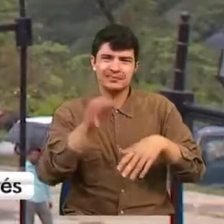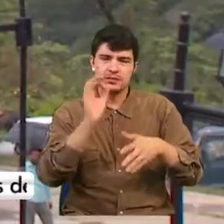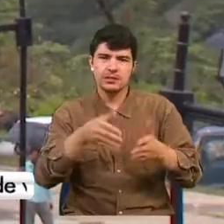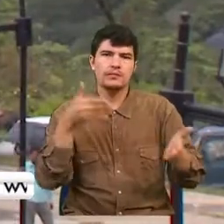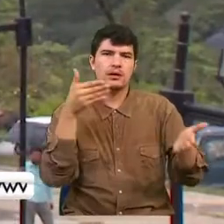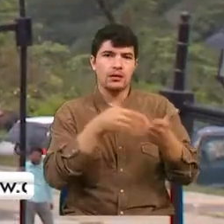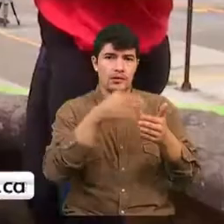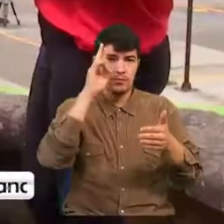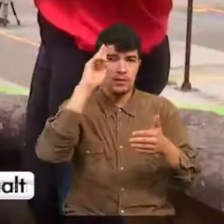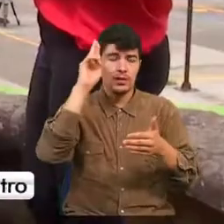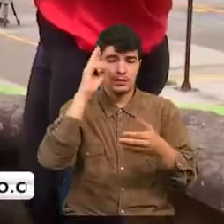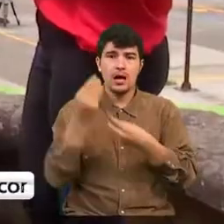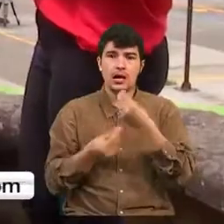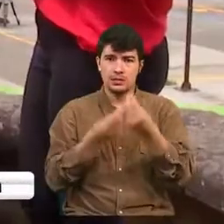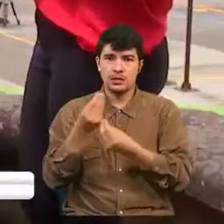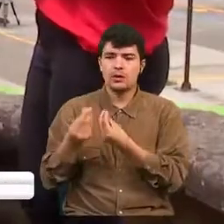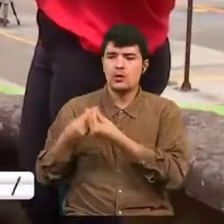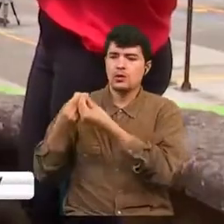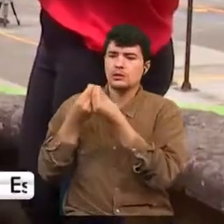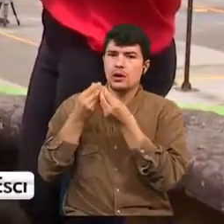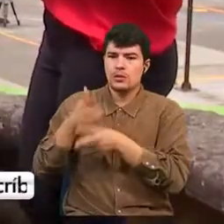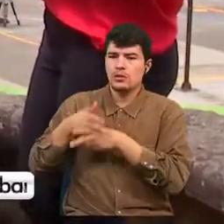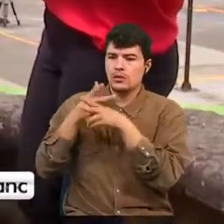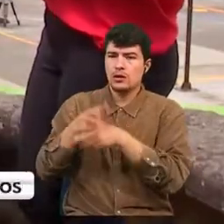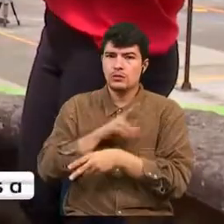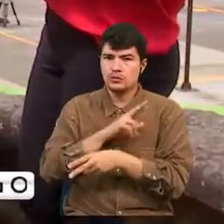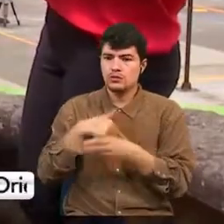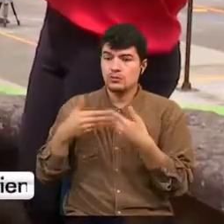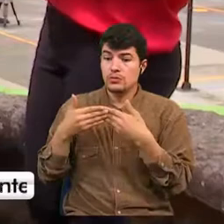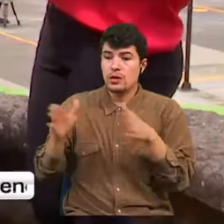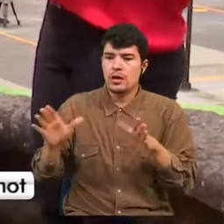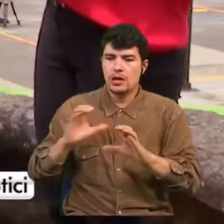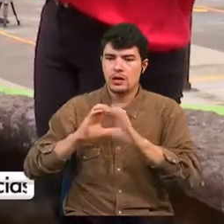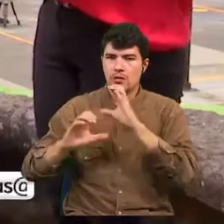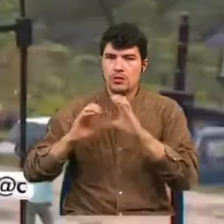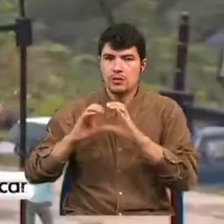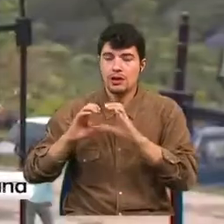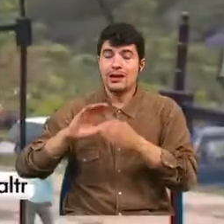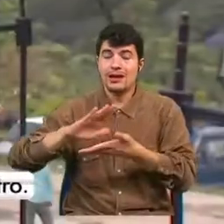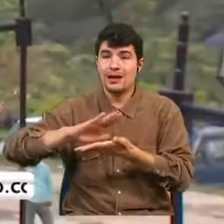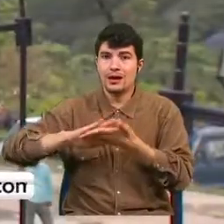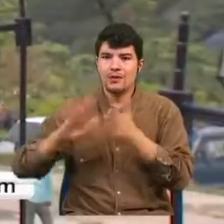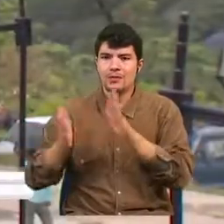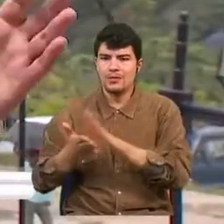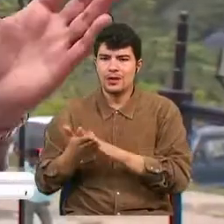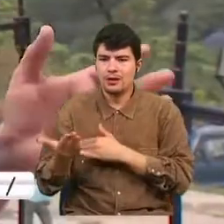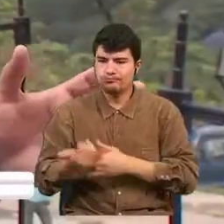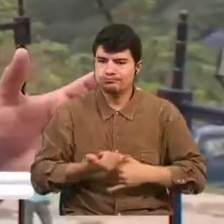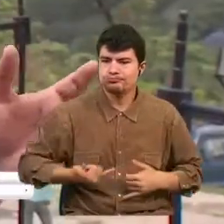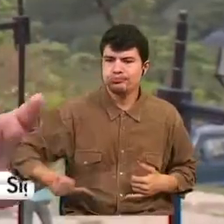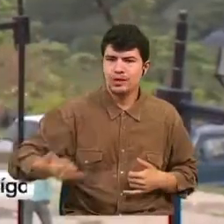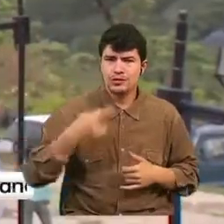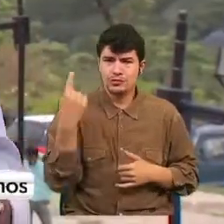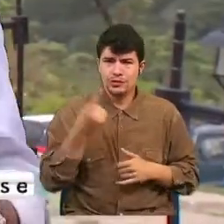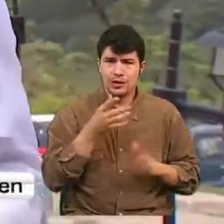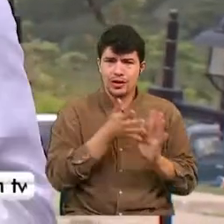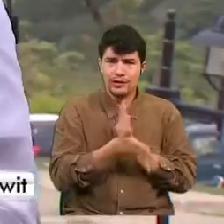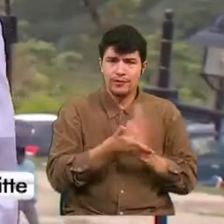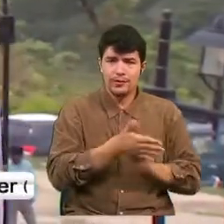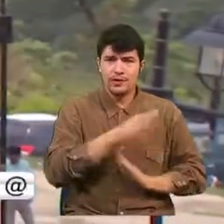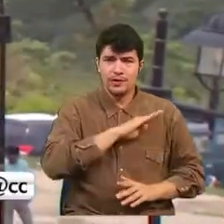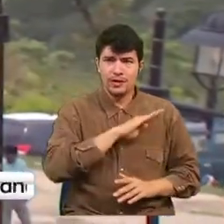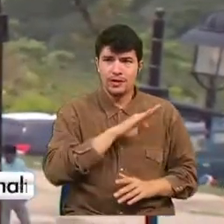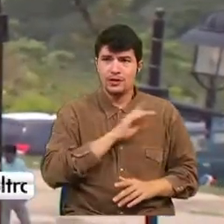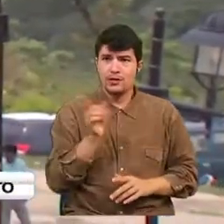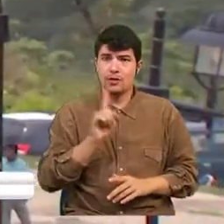eso hacemos los consejos de seguridad, por eso nos reunimos, ya los ampliamos a la comunidad, porque no es solamente la información de los alcaldes, de los